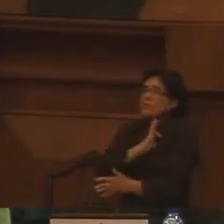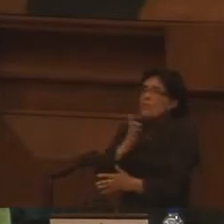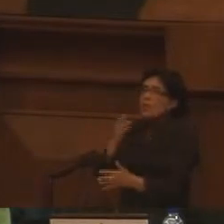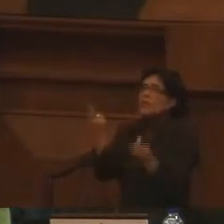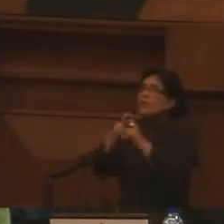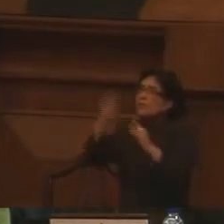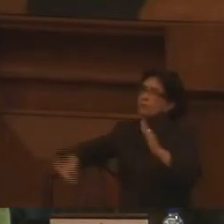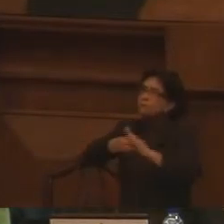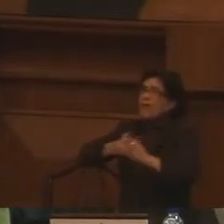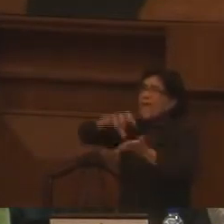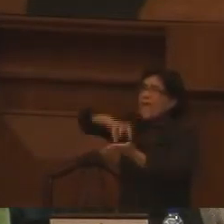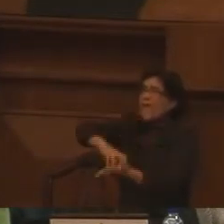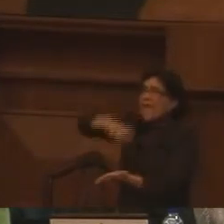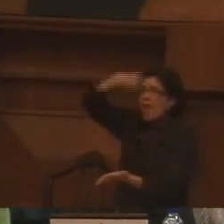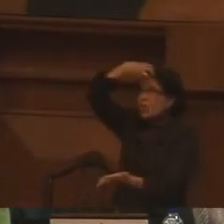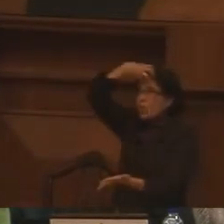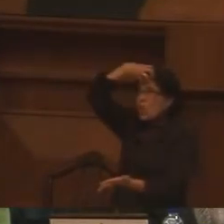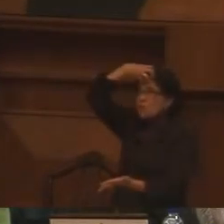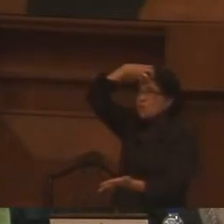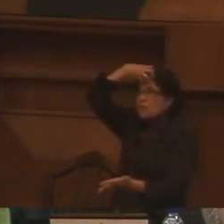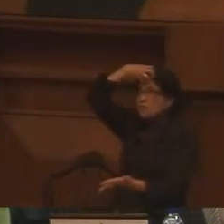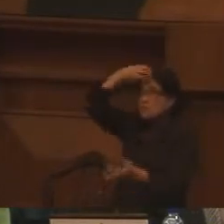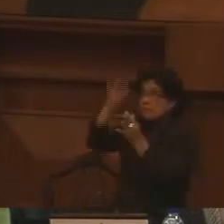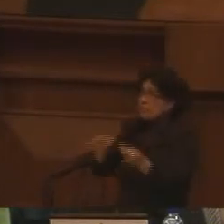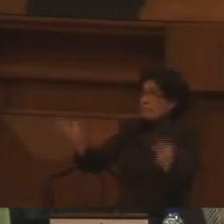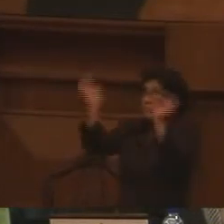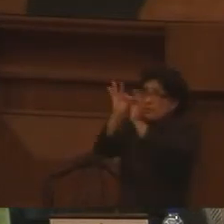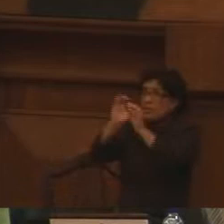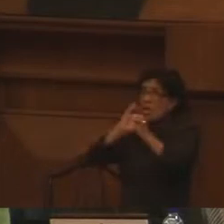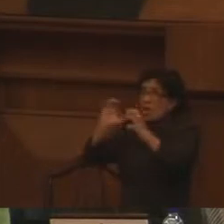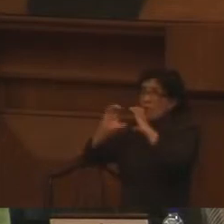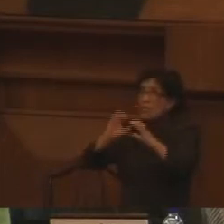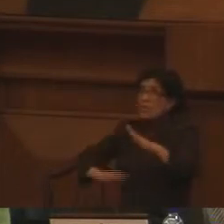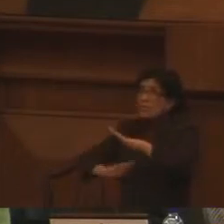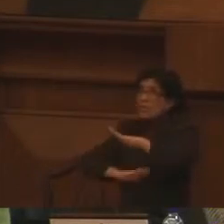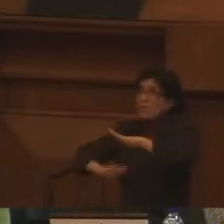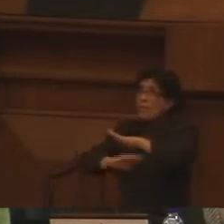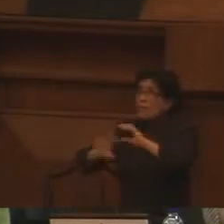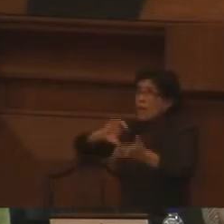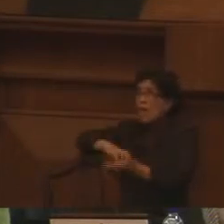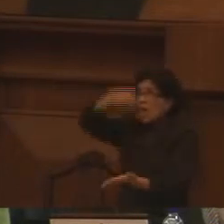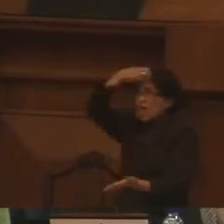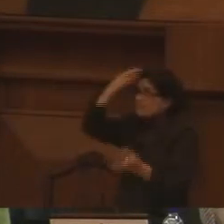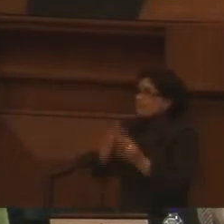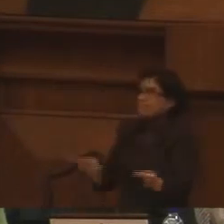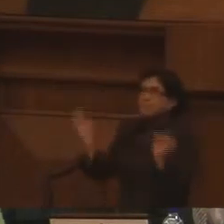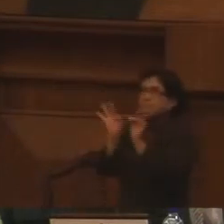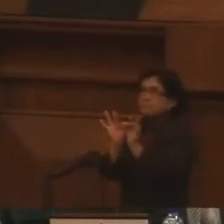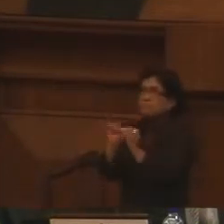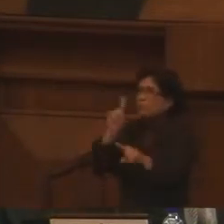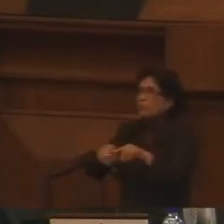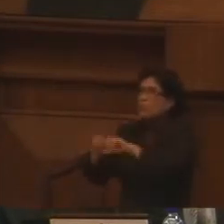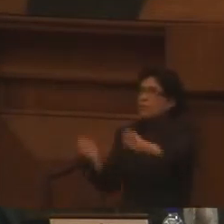cabe preguntarnos, ¿por qué no se elaboró antes una ley de comunicación? La